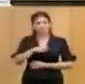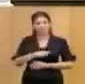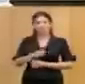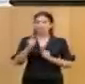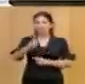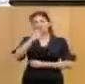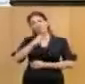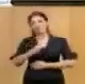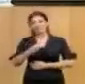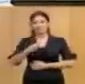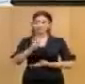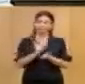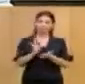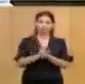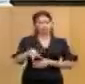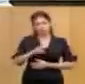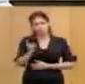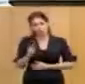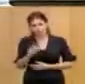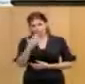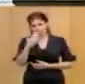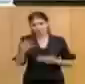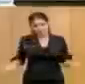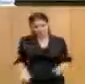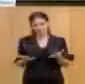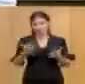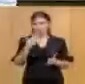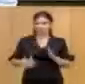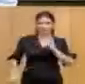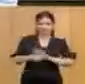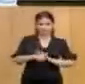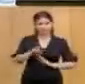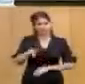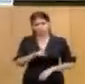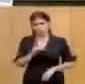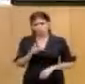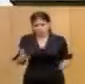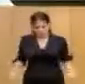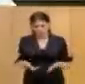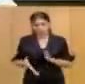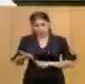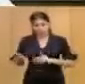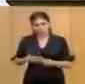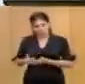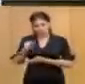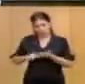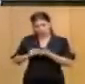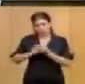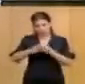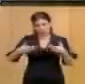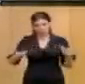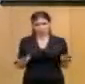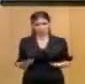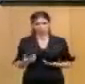el despido, no es fomentar la salida, sino fomentar la contratación. Tantos se han